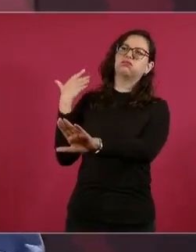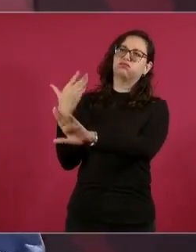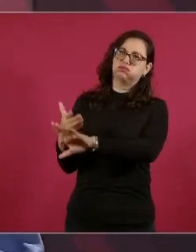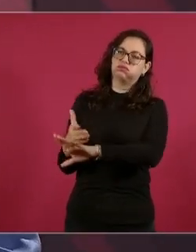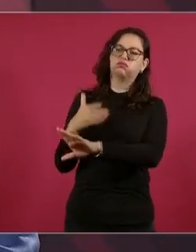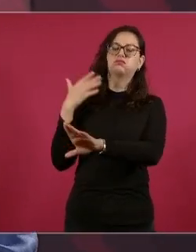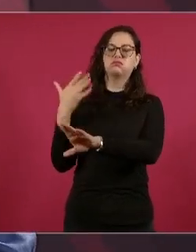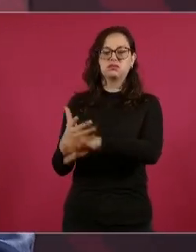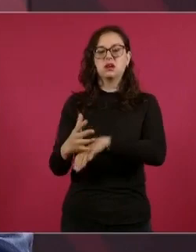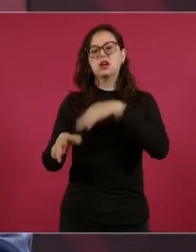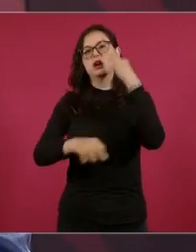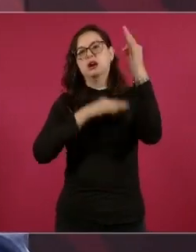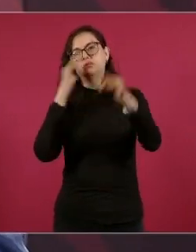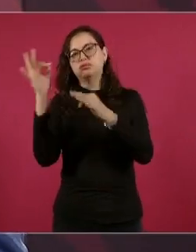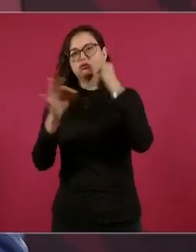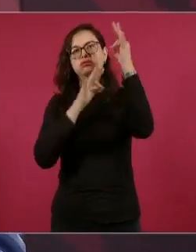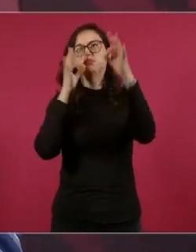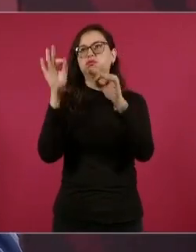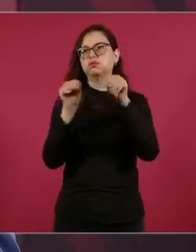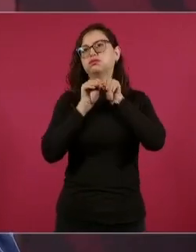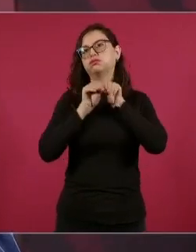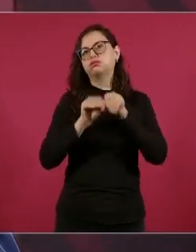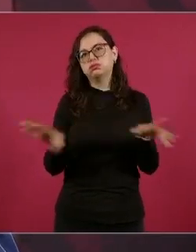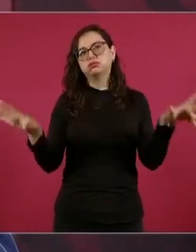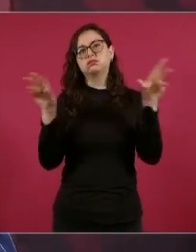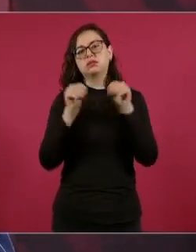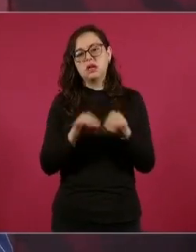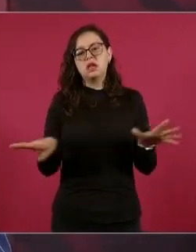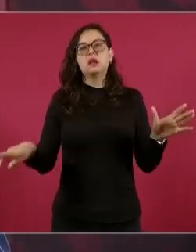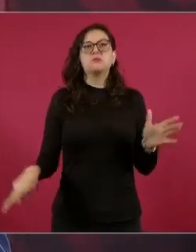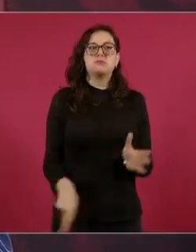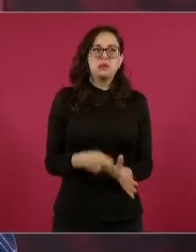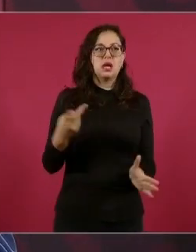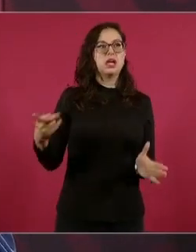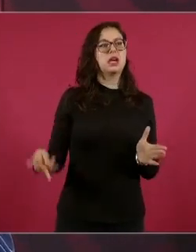propagandistas hablando constantemente de que